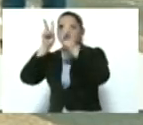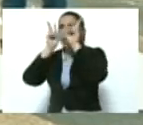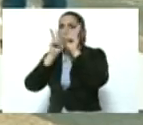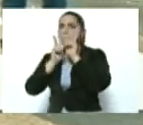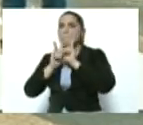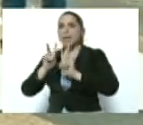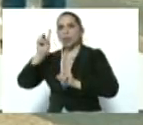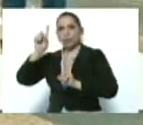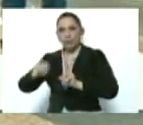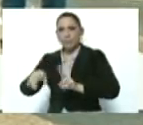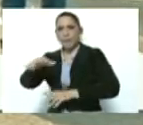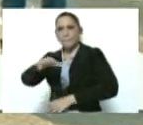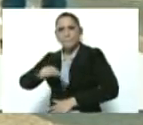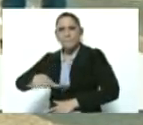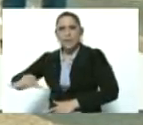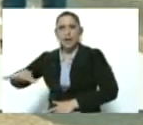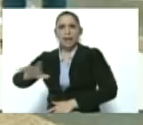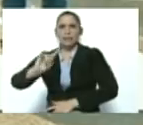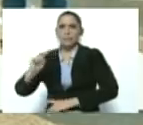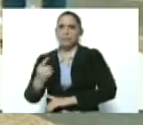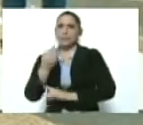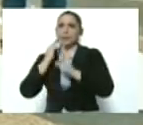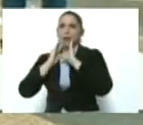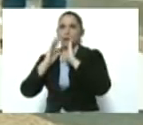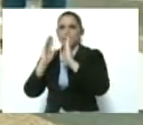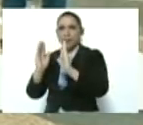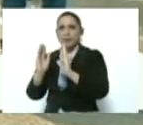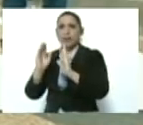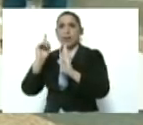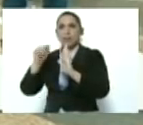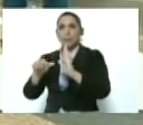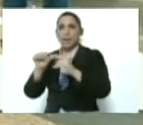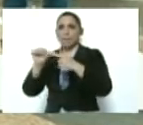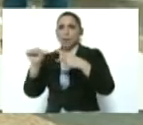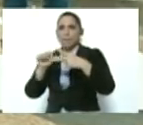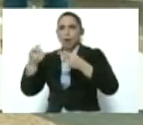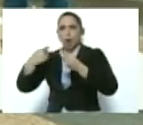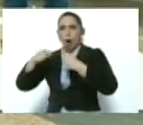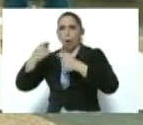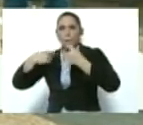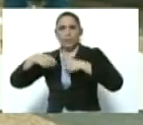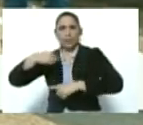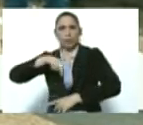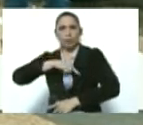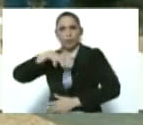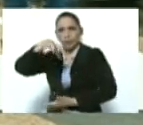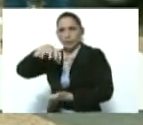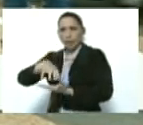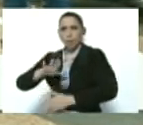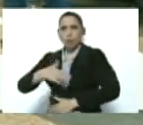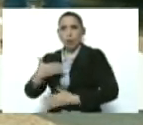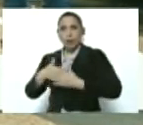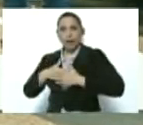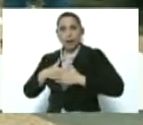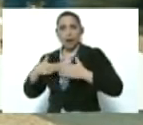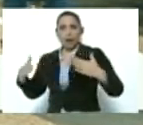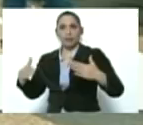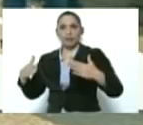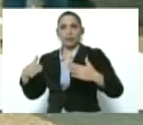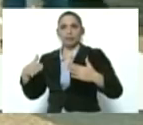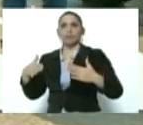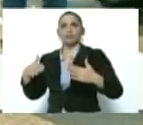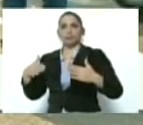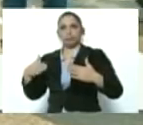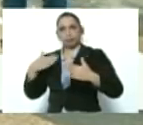también las plazas las principales avenidas áreas comerciales de nuestro estado para poder garantizar condiciones de